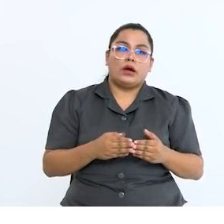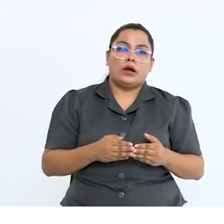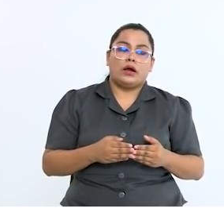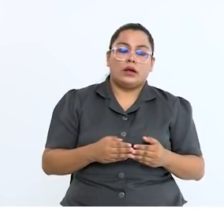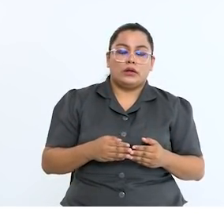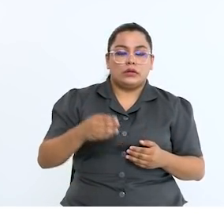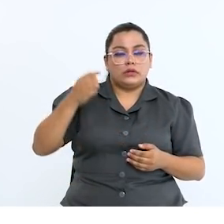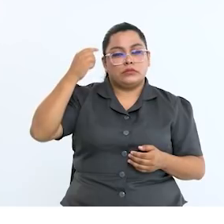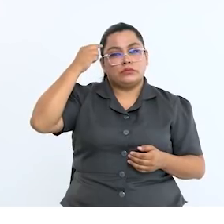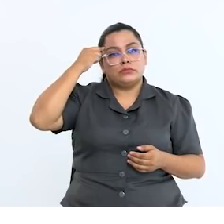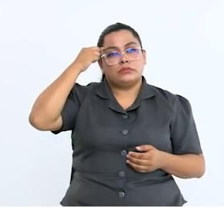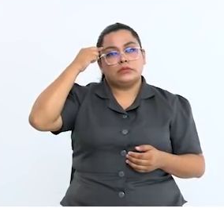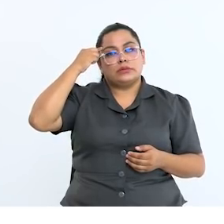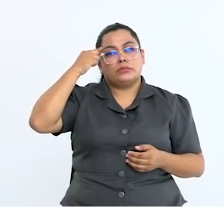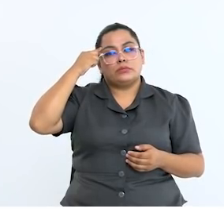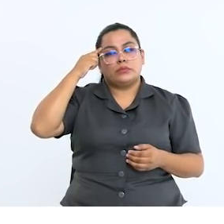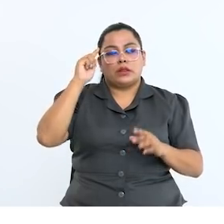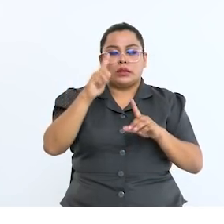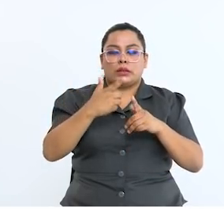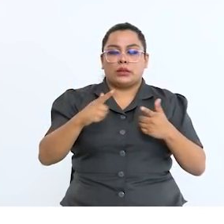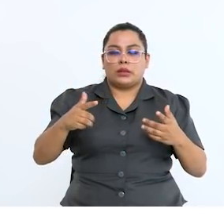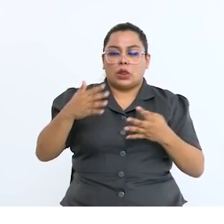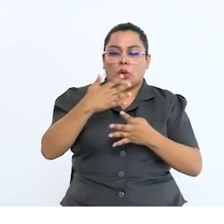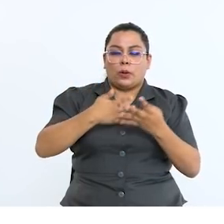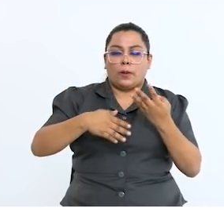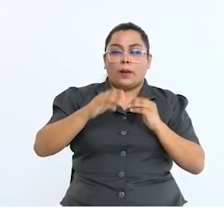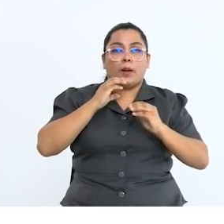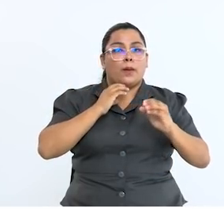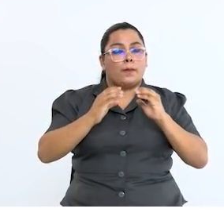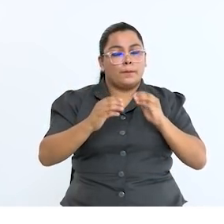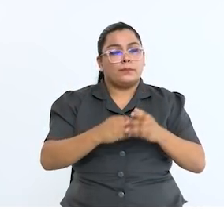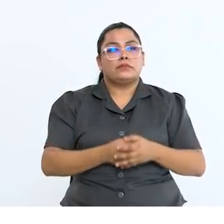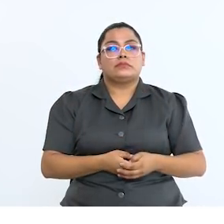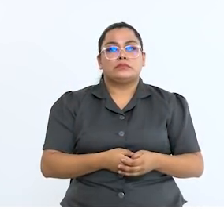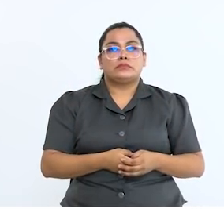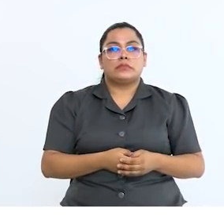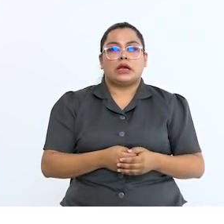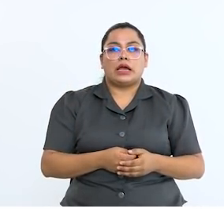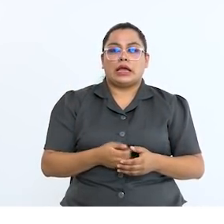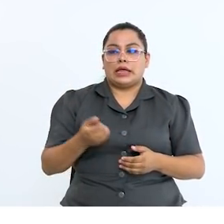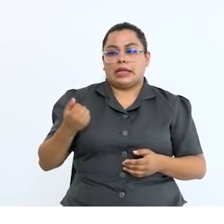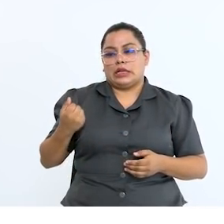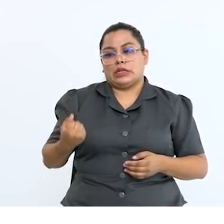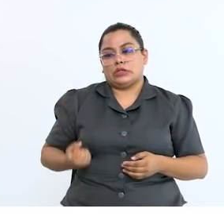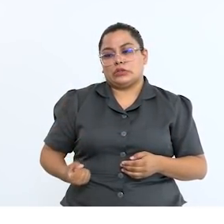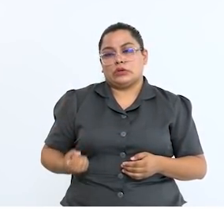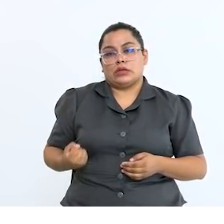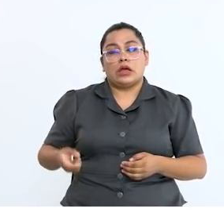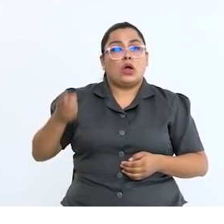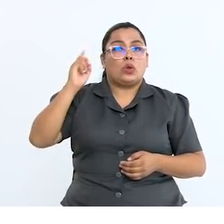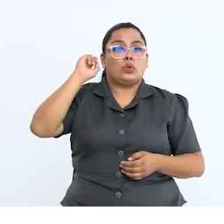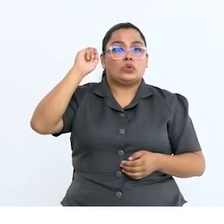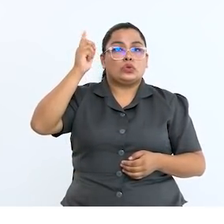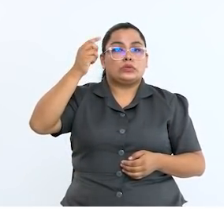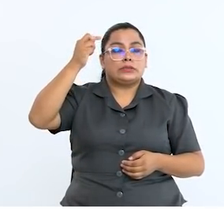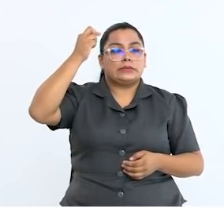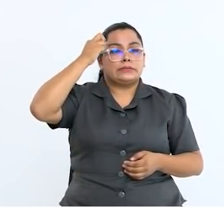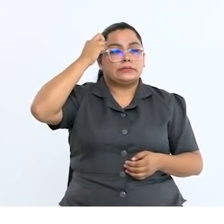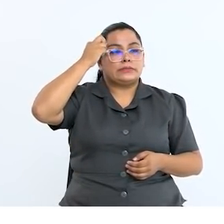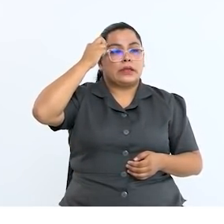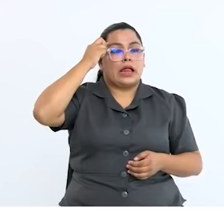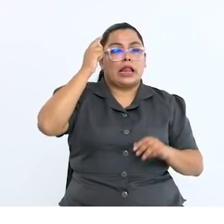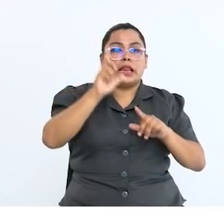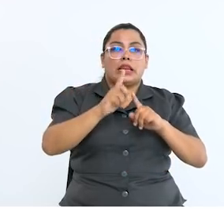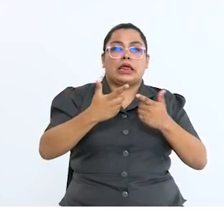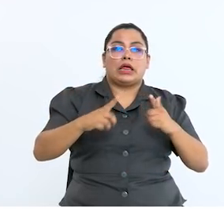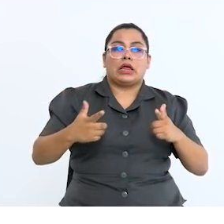Además, hay una reflexión de la lengua desde el contexto comunicativo del texto. El estudiantado y el docente